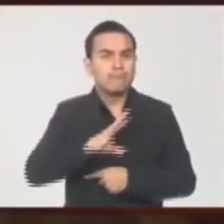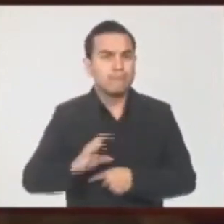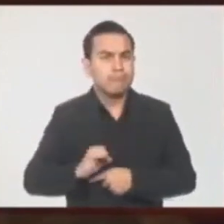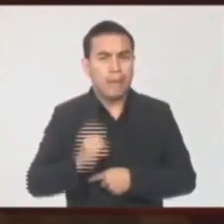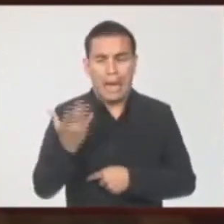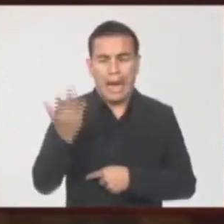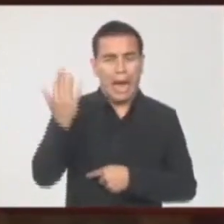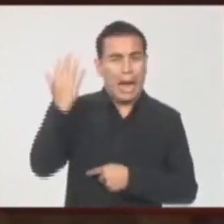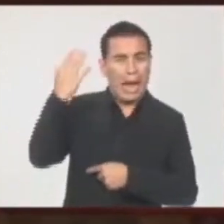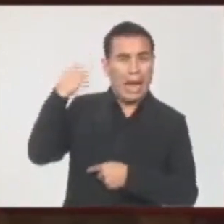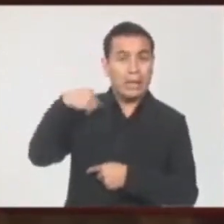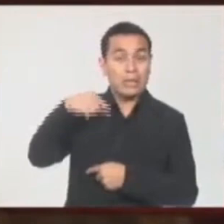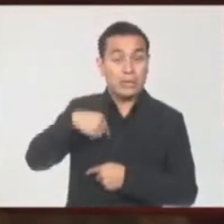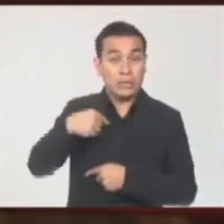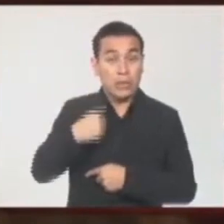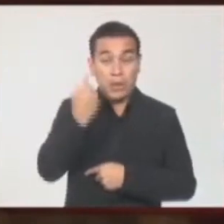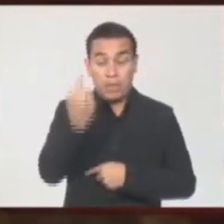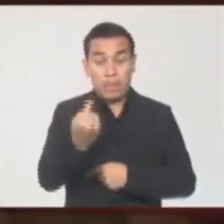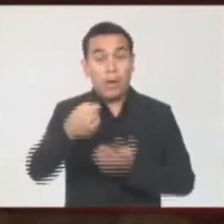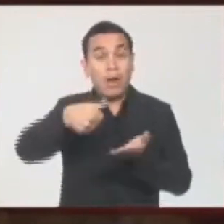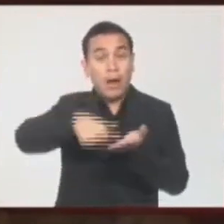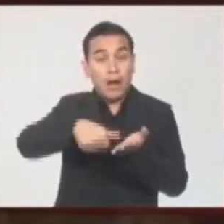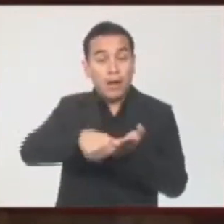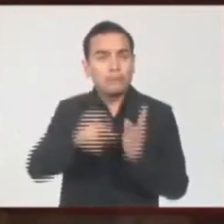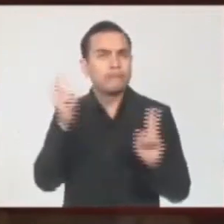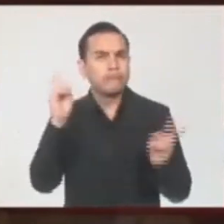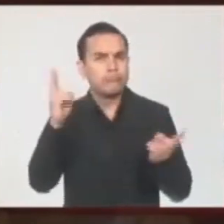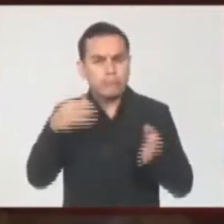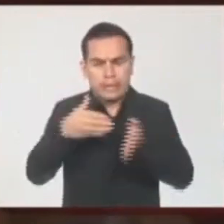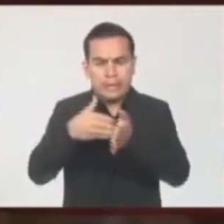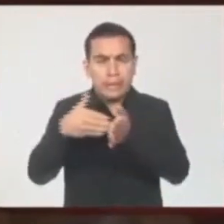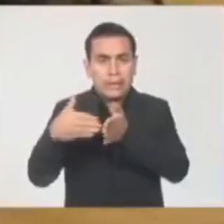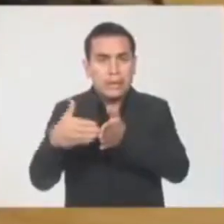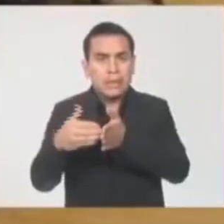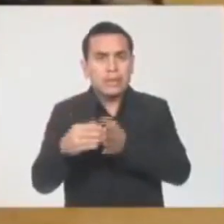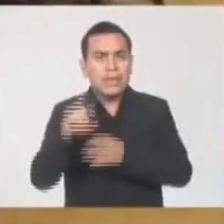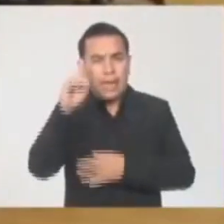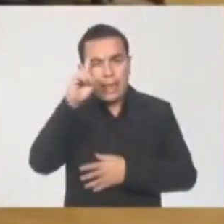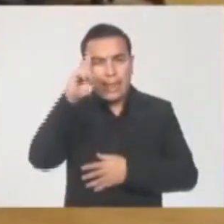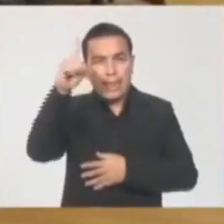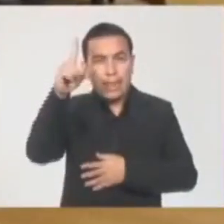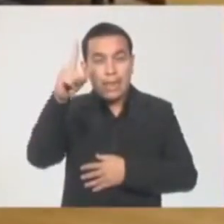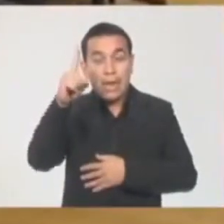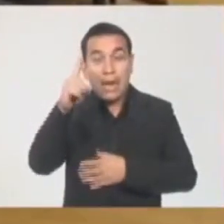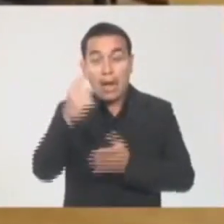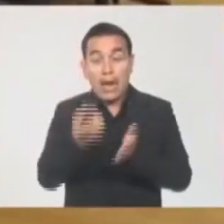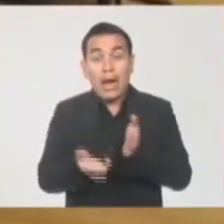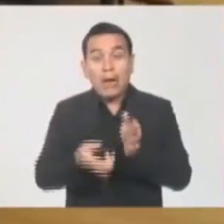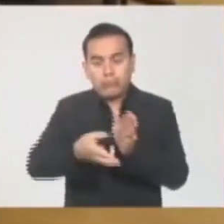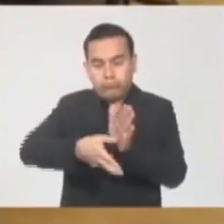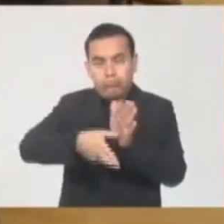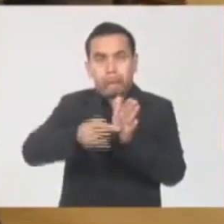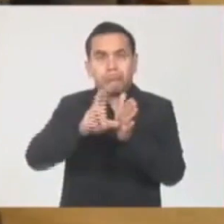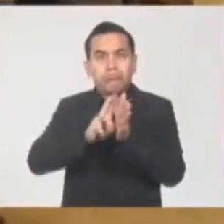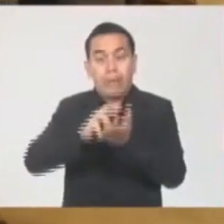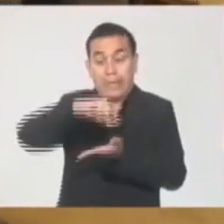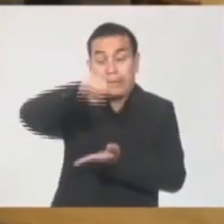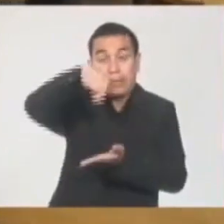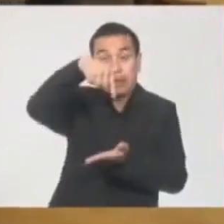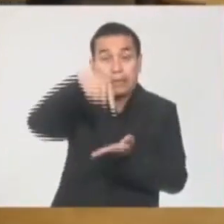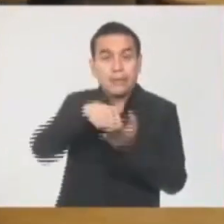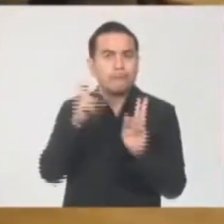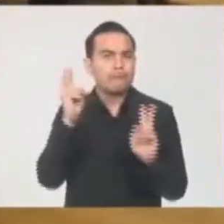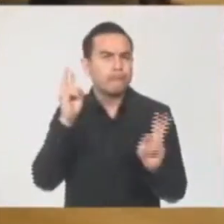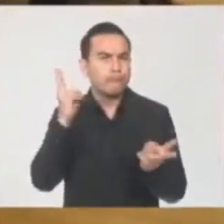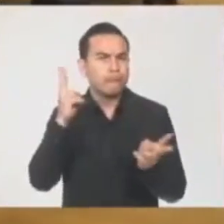aquel momento yo era alcalde de la capital y apenas empezábamos con la idea de recuperar el corazón del centro histórico de San Salvador,